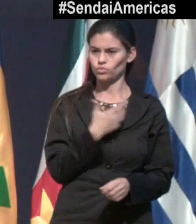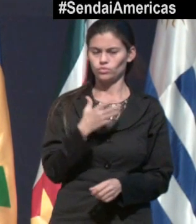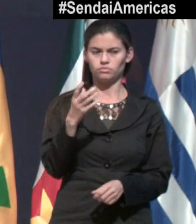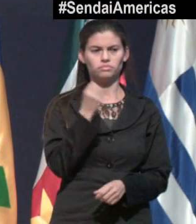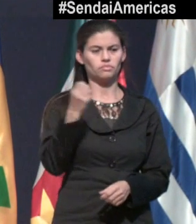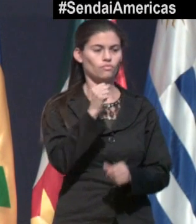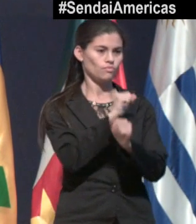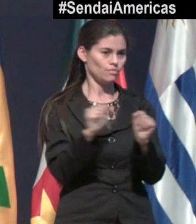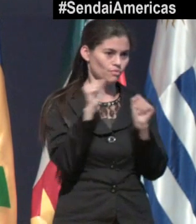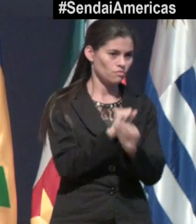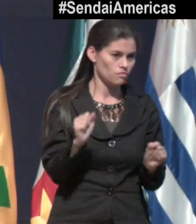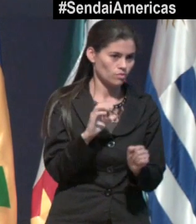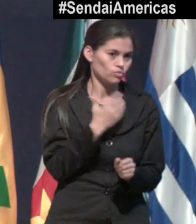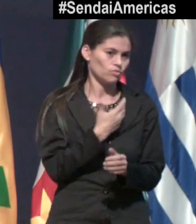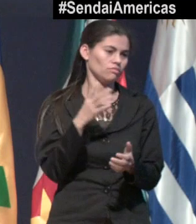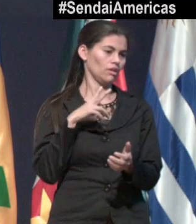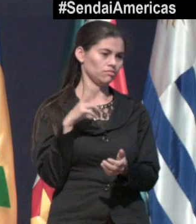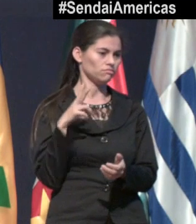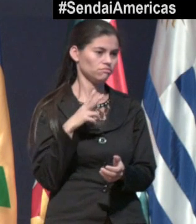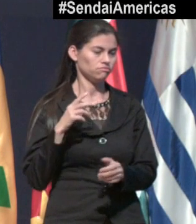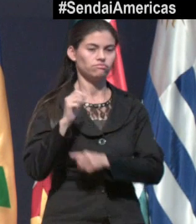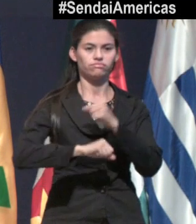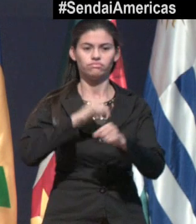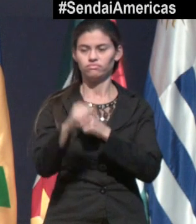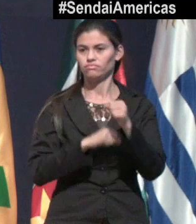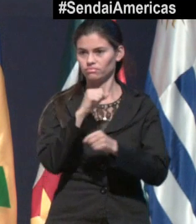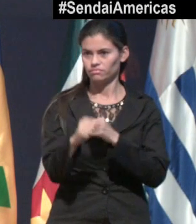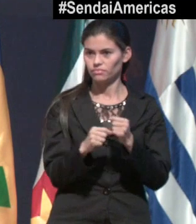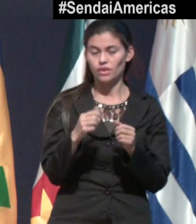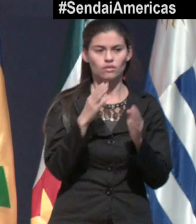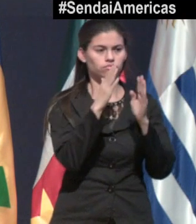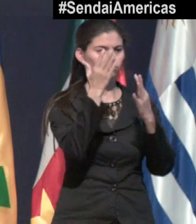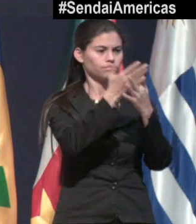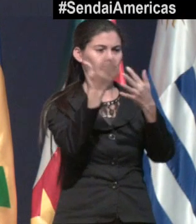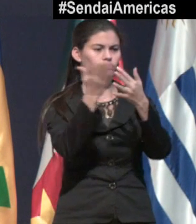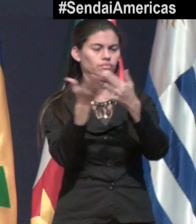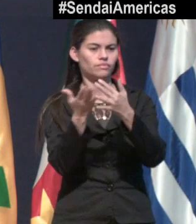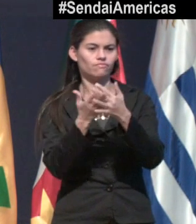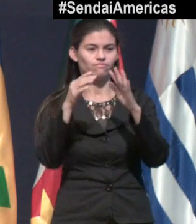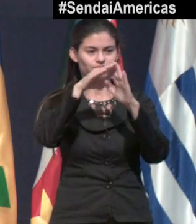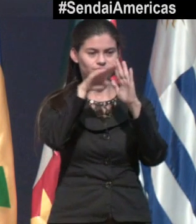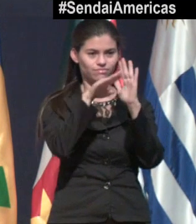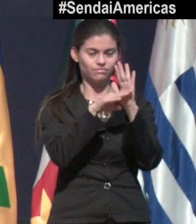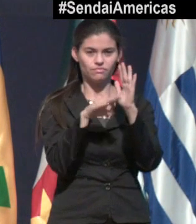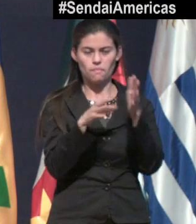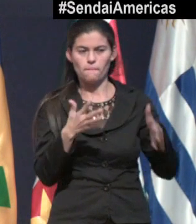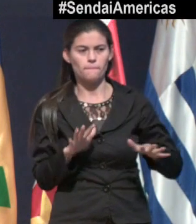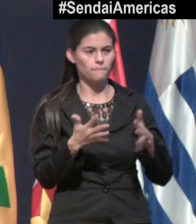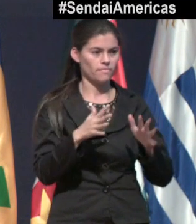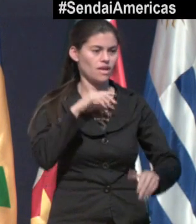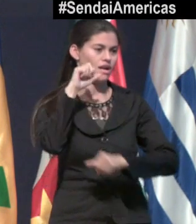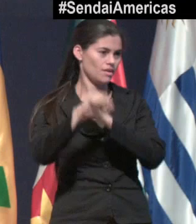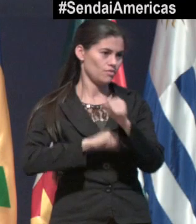las posibles pérdidas que podríamos tener en el largo plazo y lo dividimos por la cantidad de años, nos da un promedio